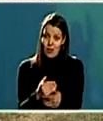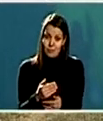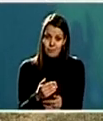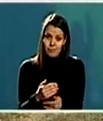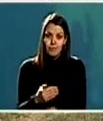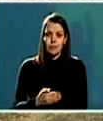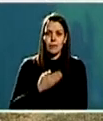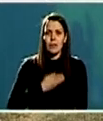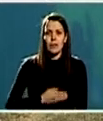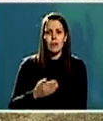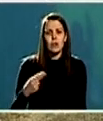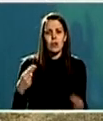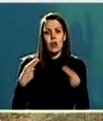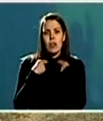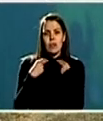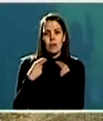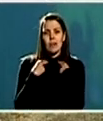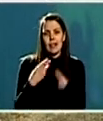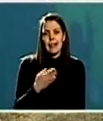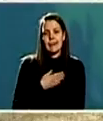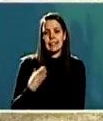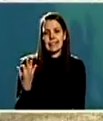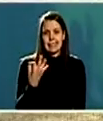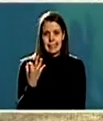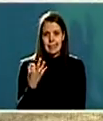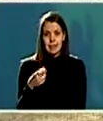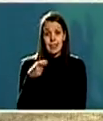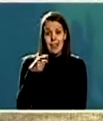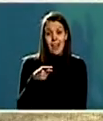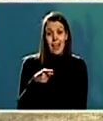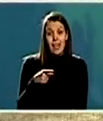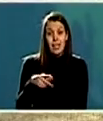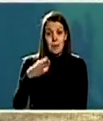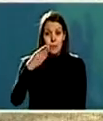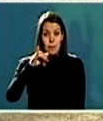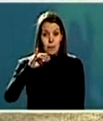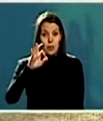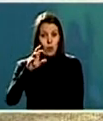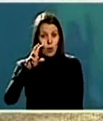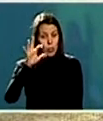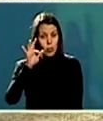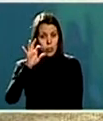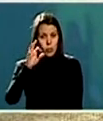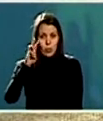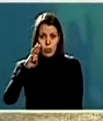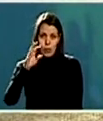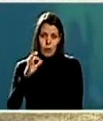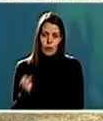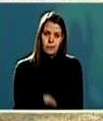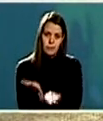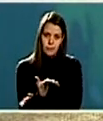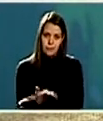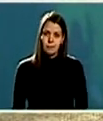futuro organismo provincial visto enor entreotros proyectos a creación de un biotopo experimental de